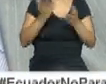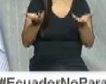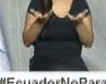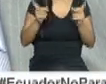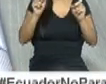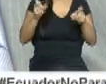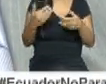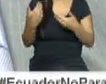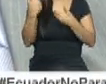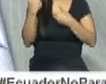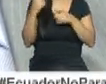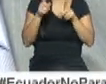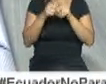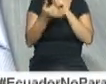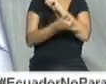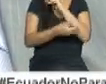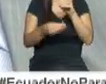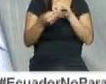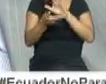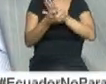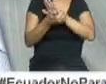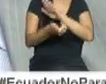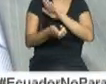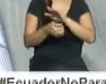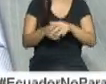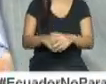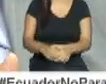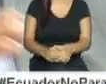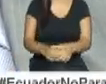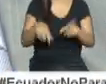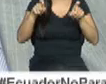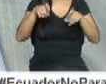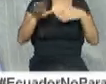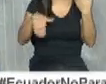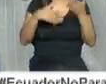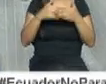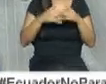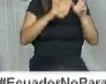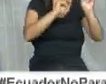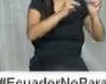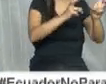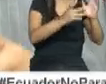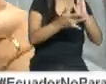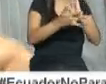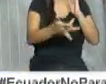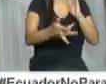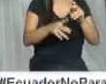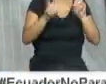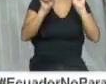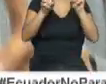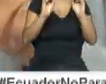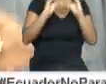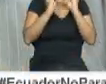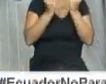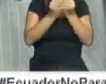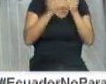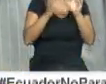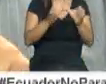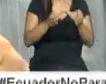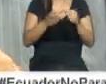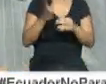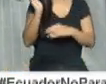tener un país con suficientes capacidades defensivas. En todos los campos, tecnología, organización,